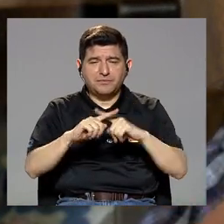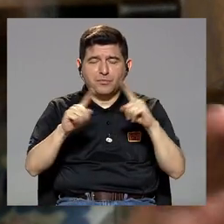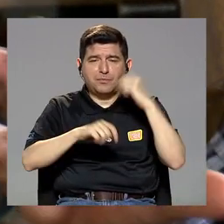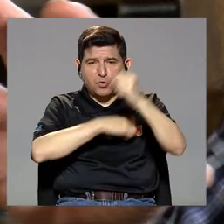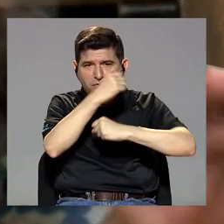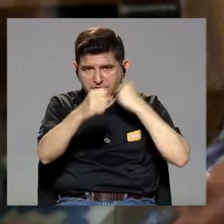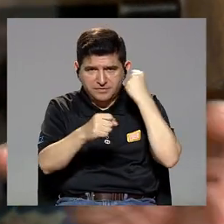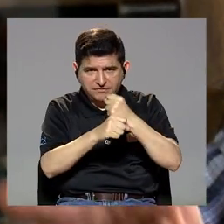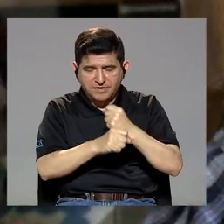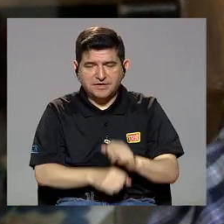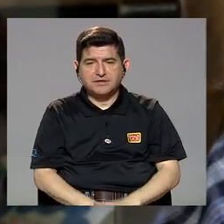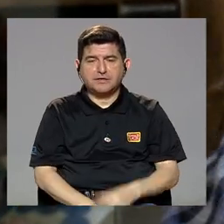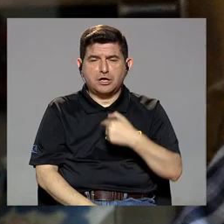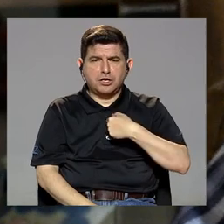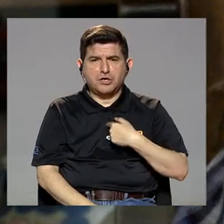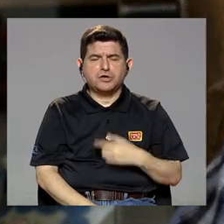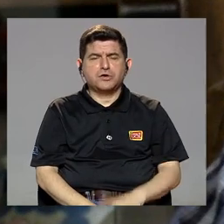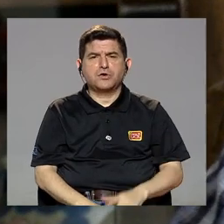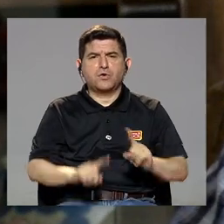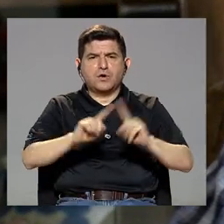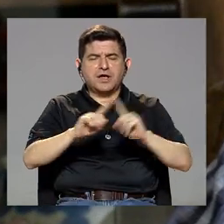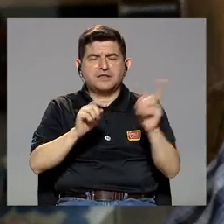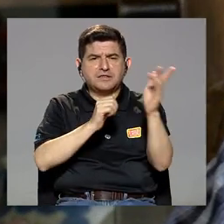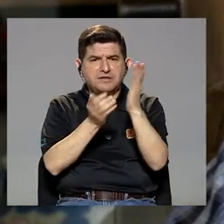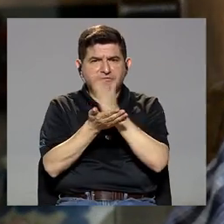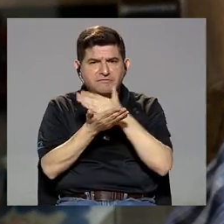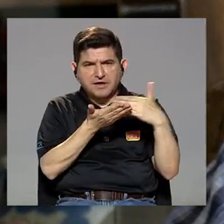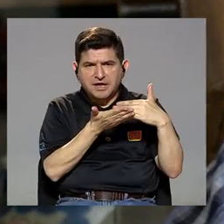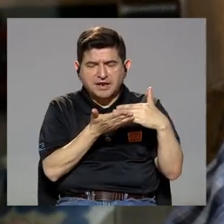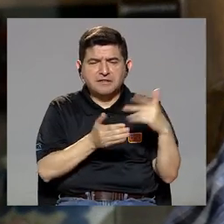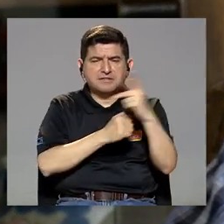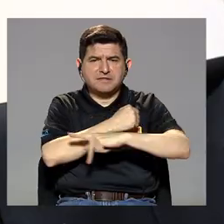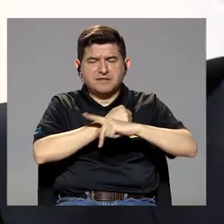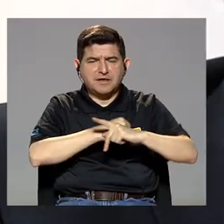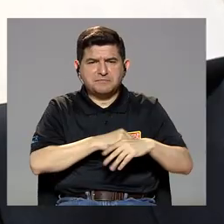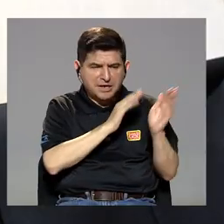lo organice en diferentes partes del país